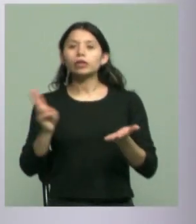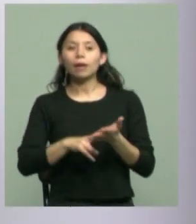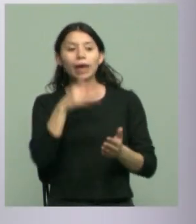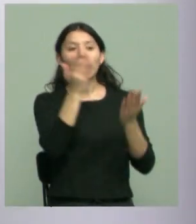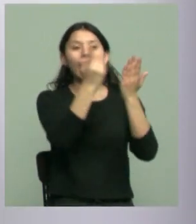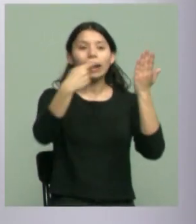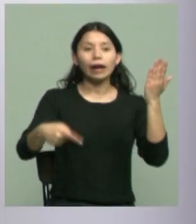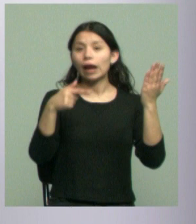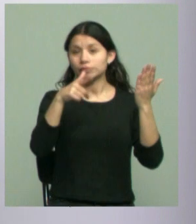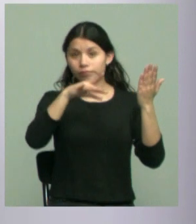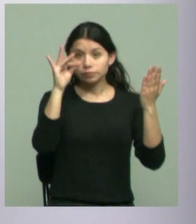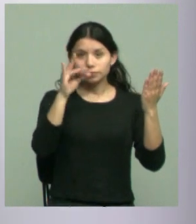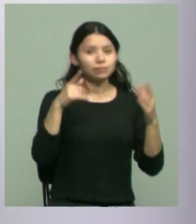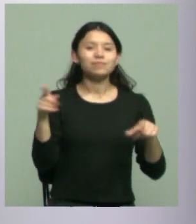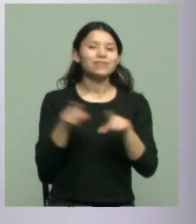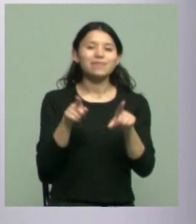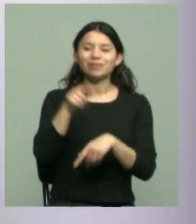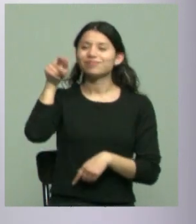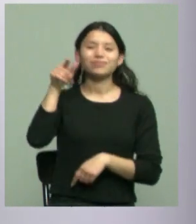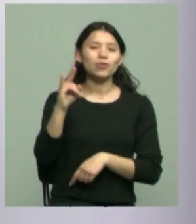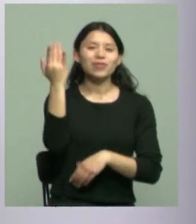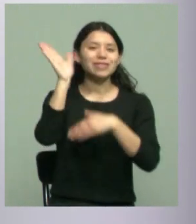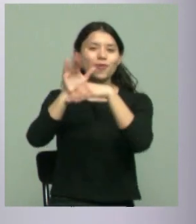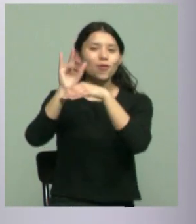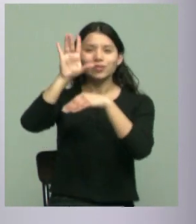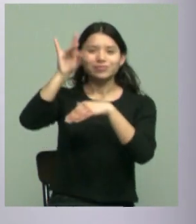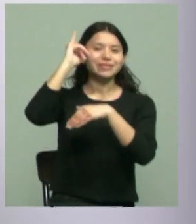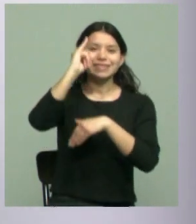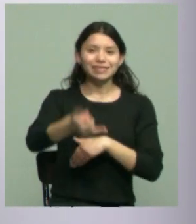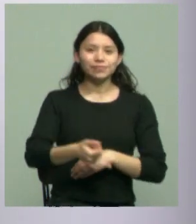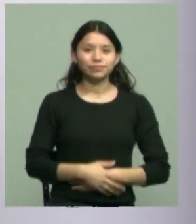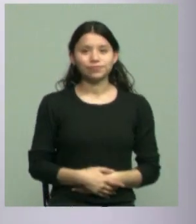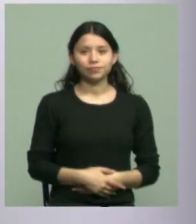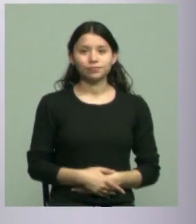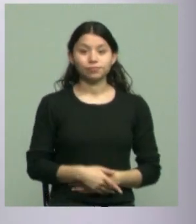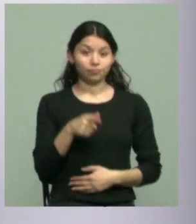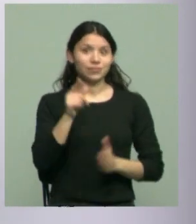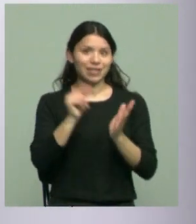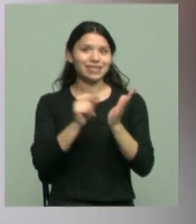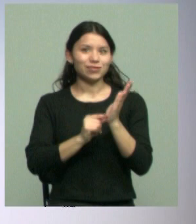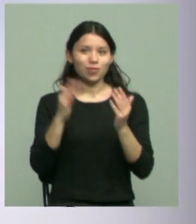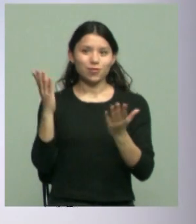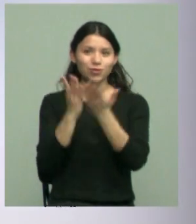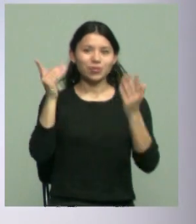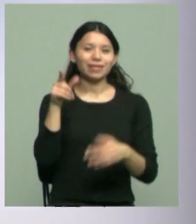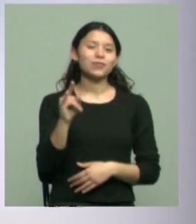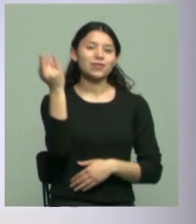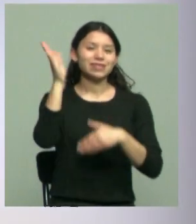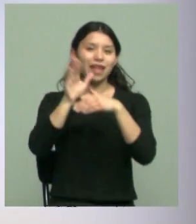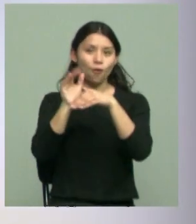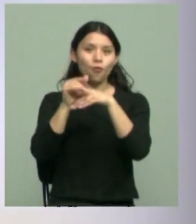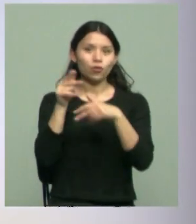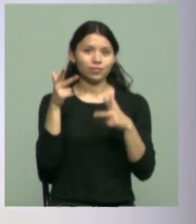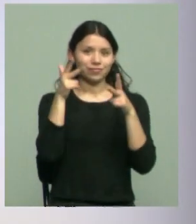son solamente algunos de los datos que se obtuvieron en el Censo Académico de Estudiantes de la Universidad Nacional de Cuyo. El censo